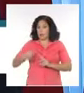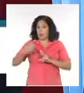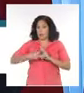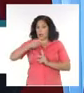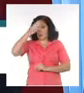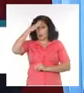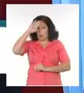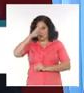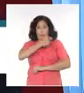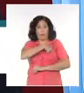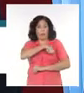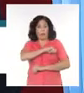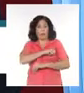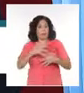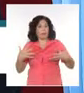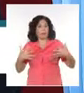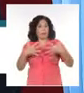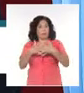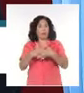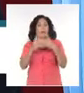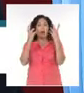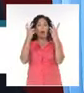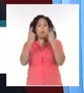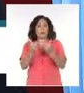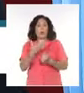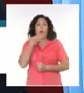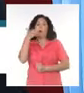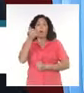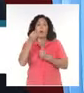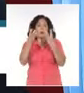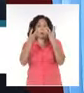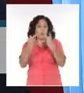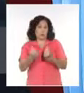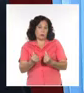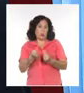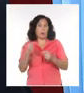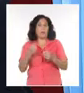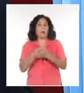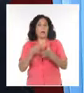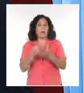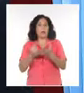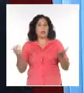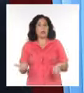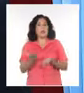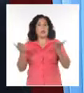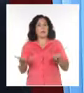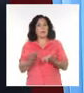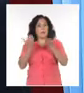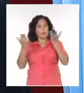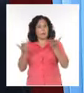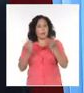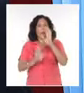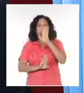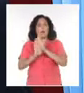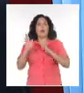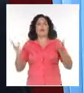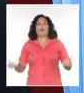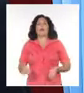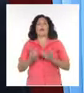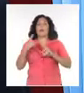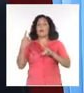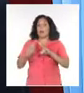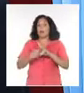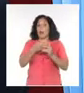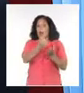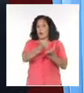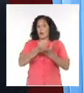justamente son para generar resultados inspiradores para propulsar nuestro respectivo desarrollo y ayudar a China